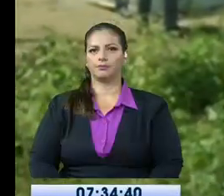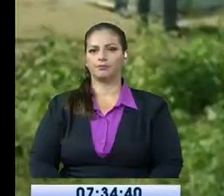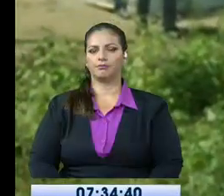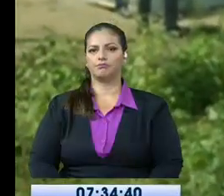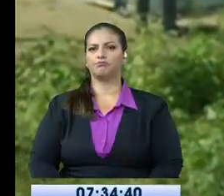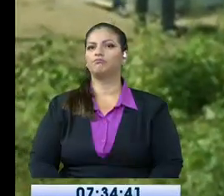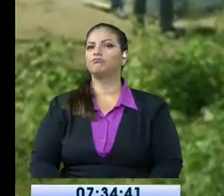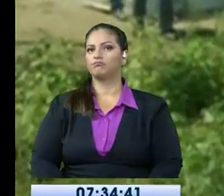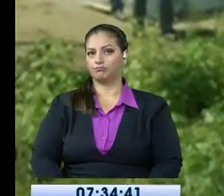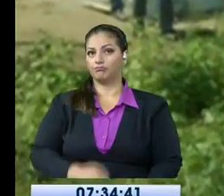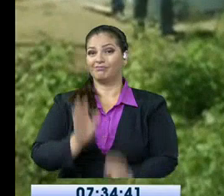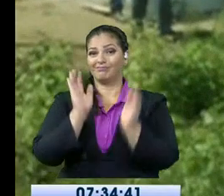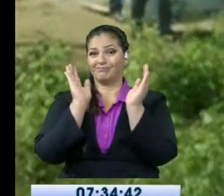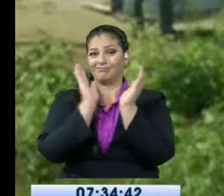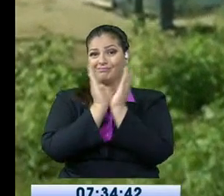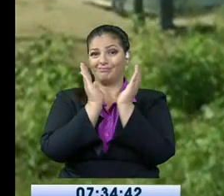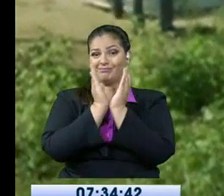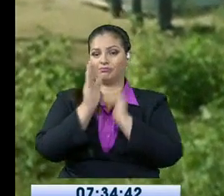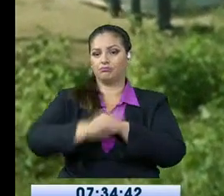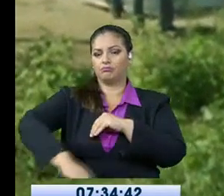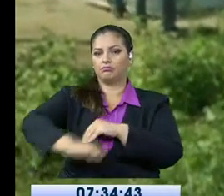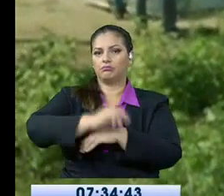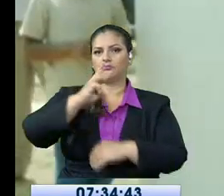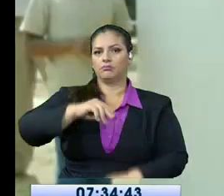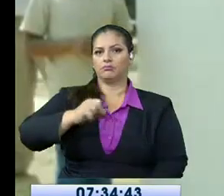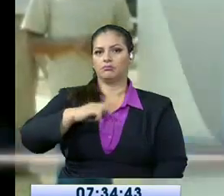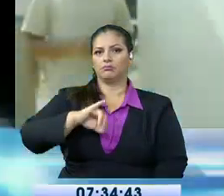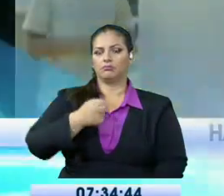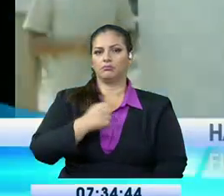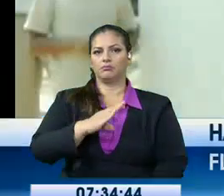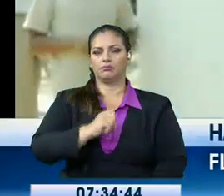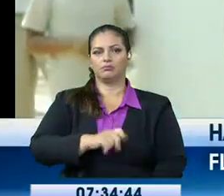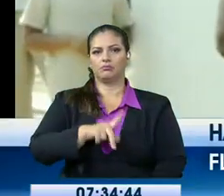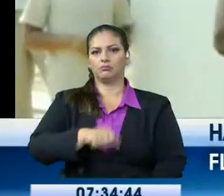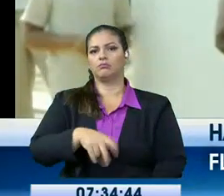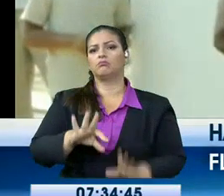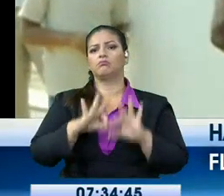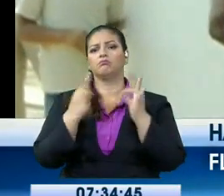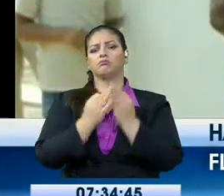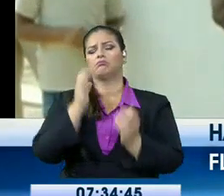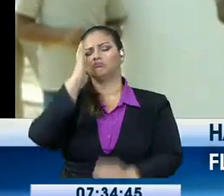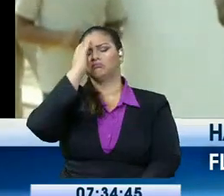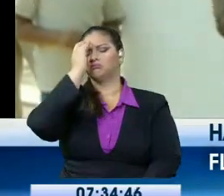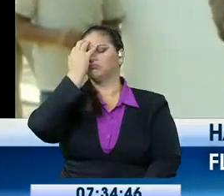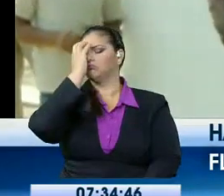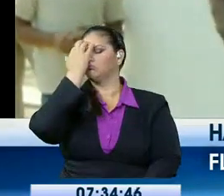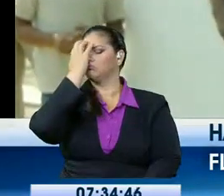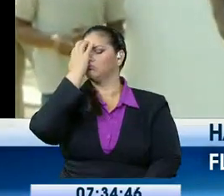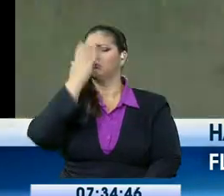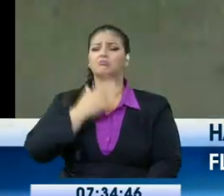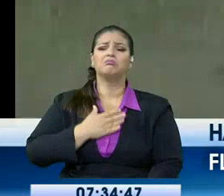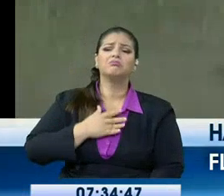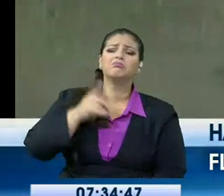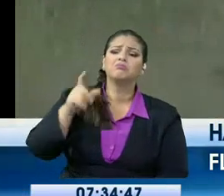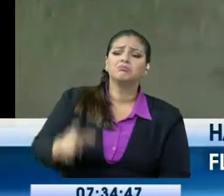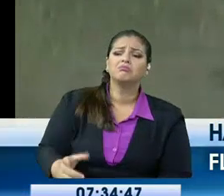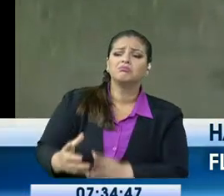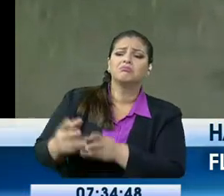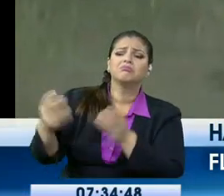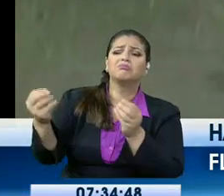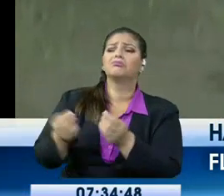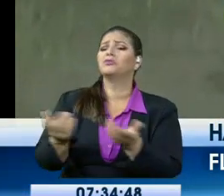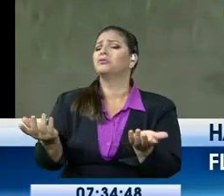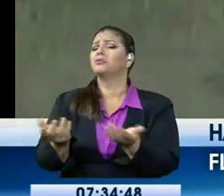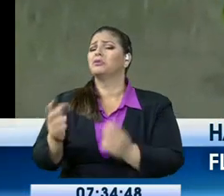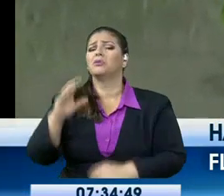La familia Higuera del sector Mariscal Sucre en el cantón Milagro estaba consternada. Para ellos fue difícil asimilar que la persona que estaba sin vida